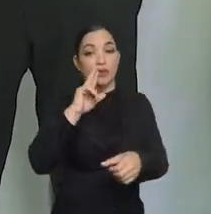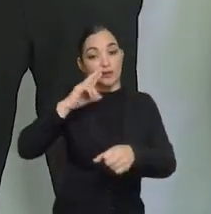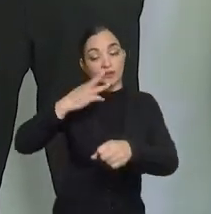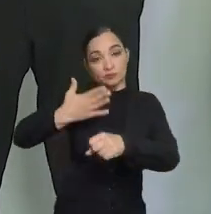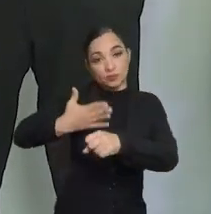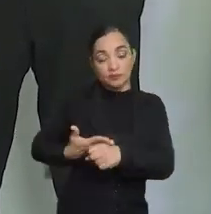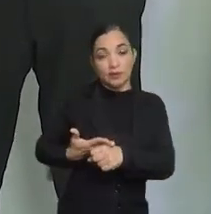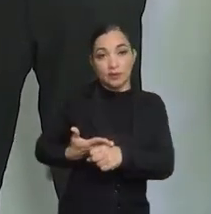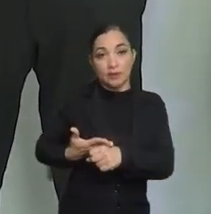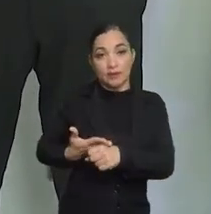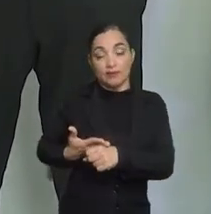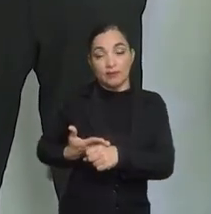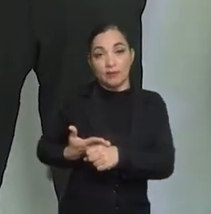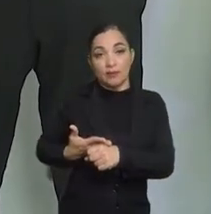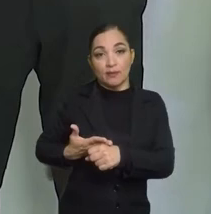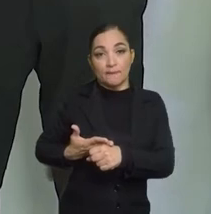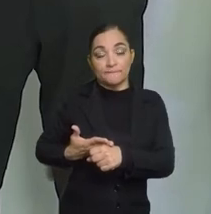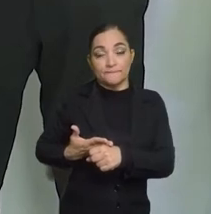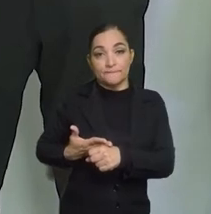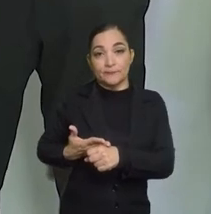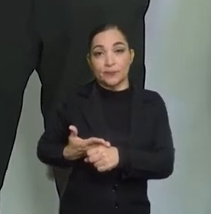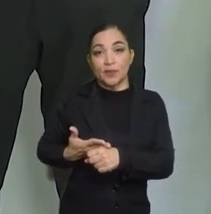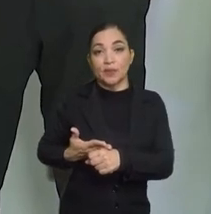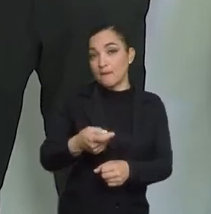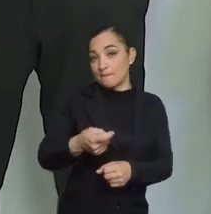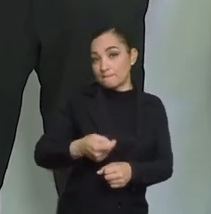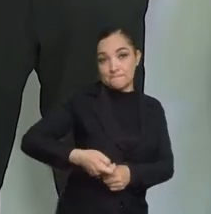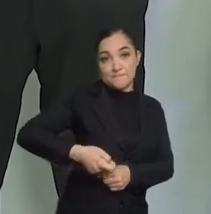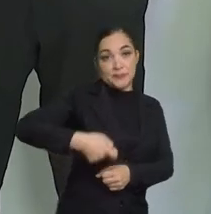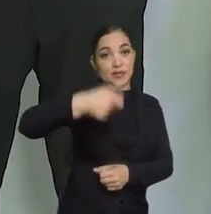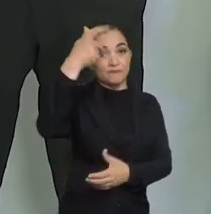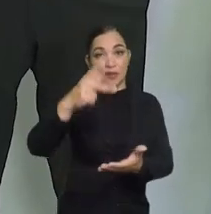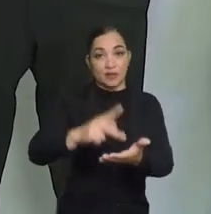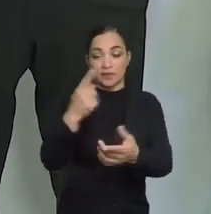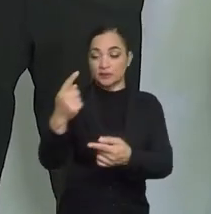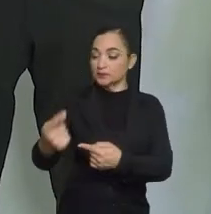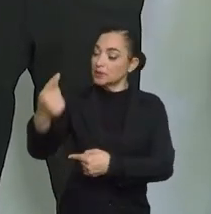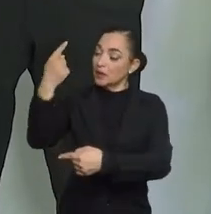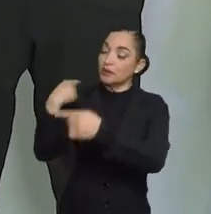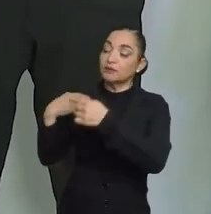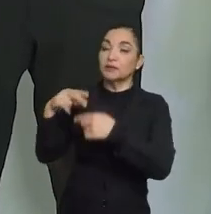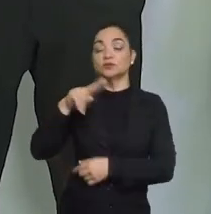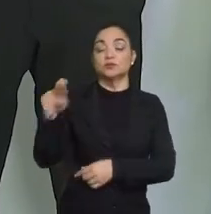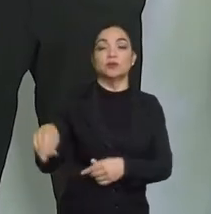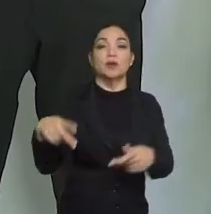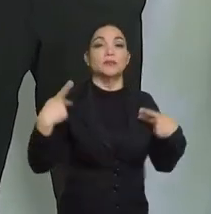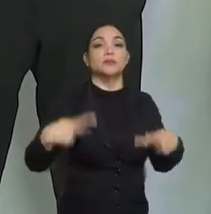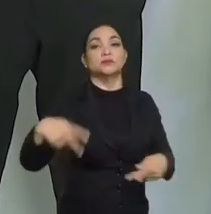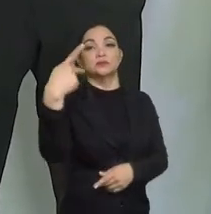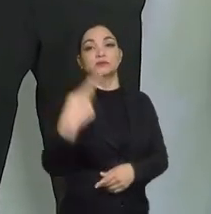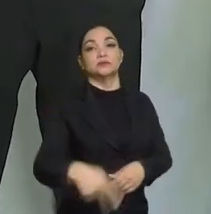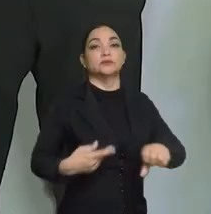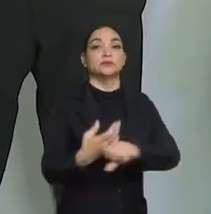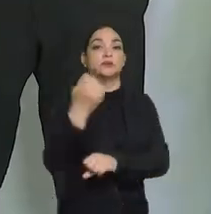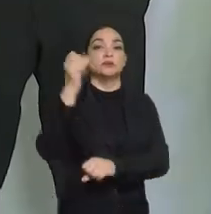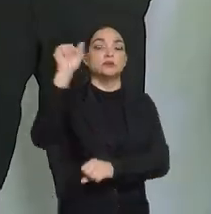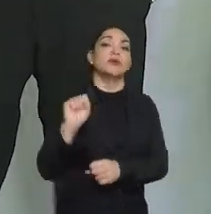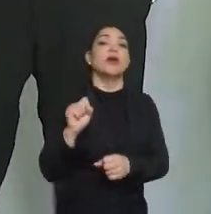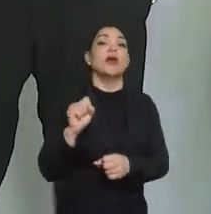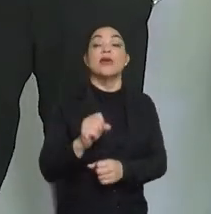Denle tantito. Por primera ocasión, aquellos sinaloenses que tengan adeudos